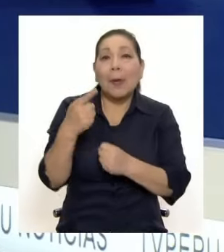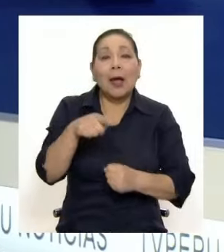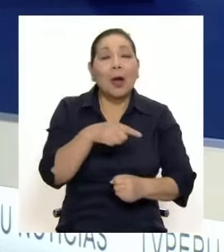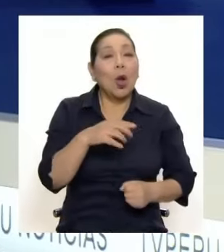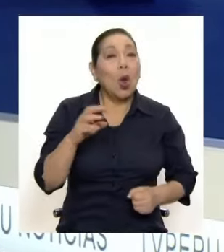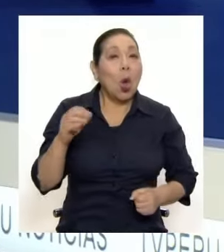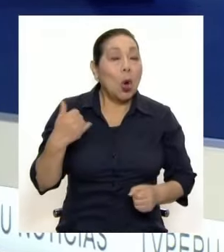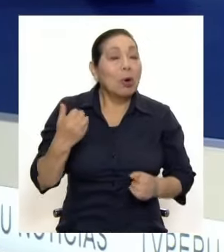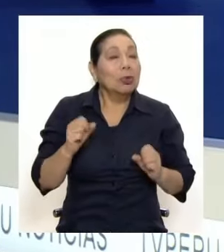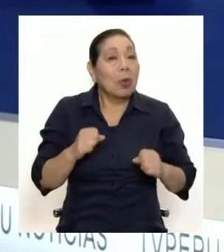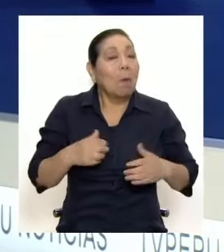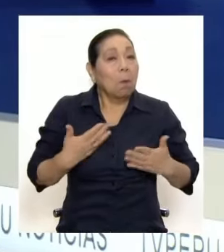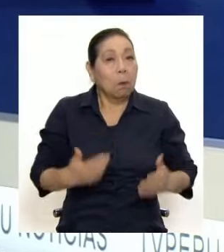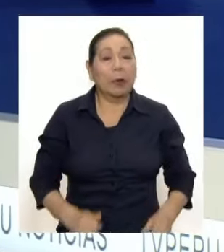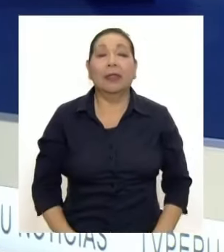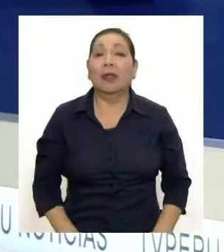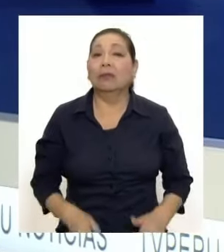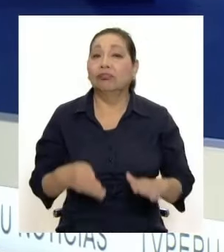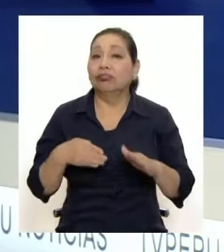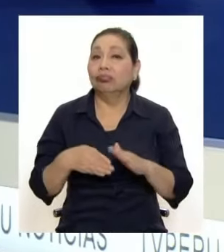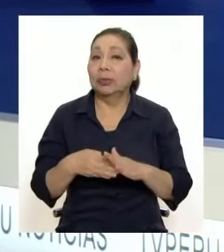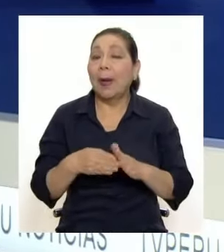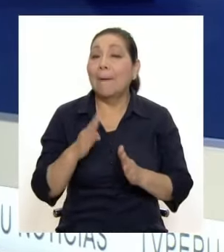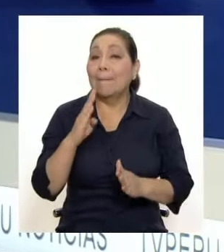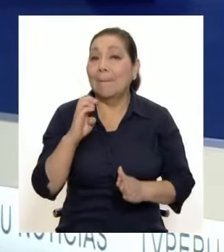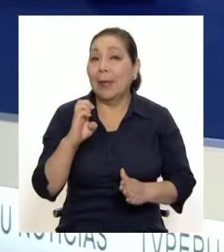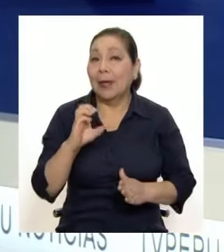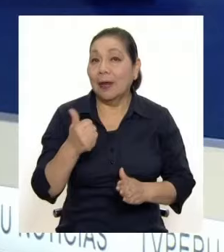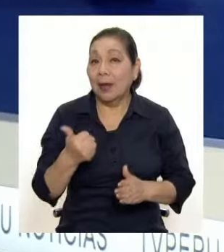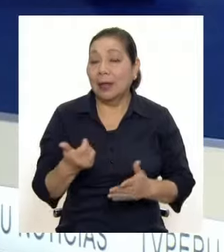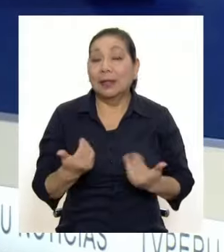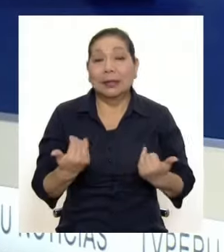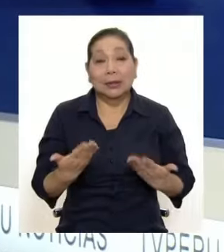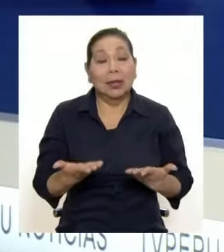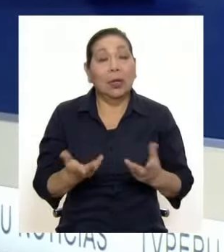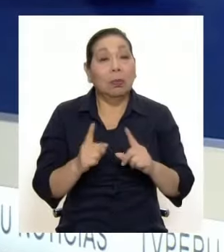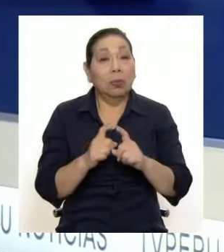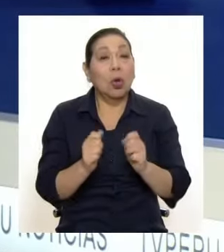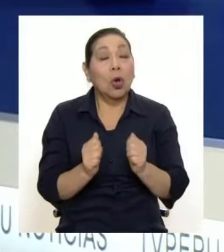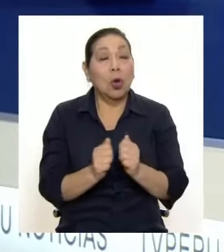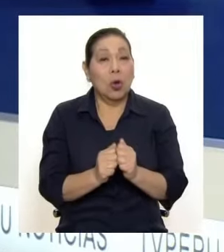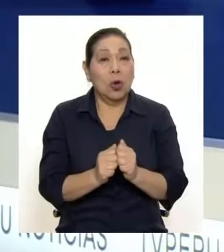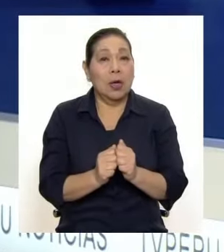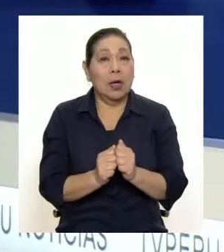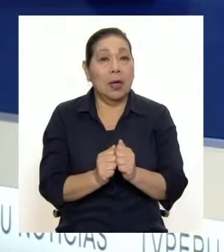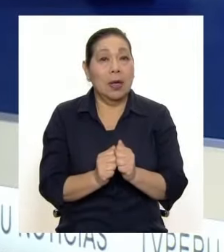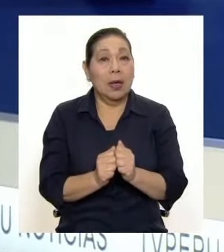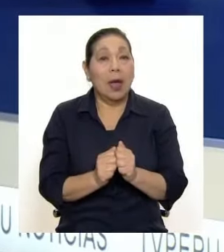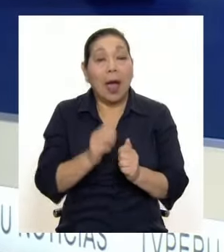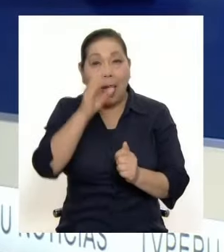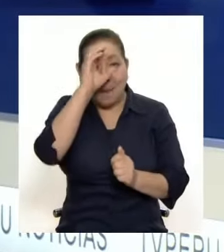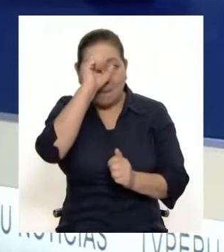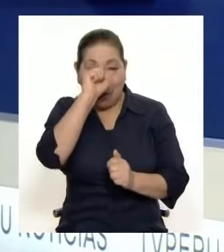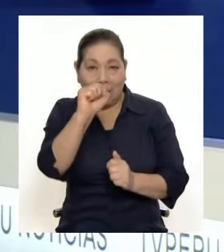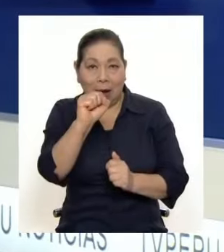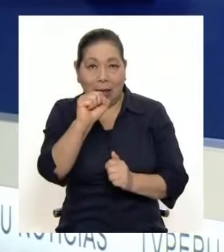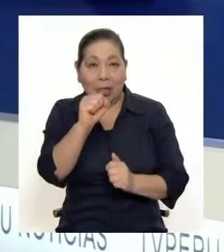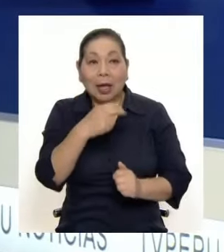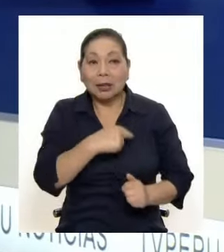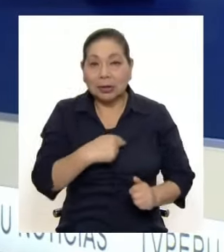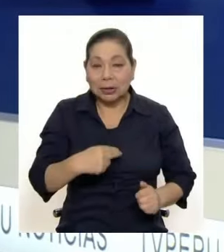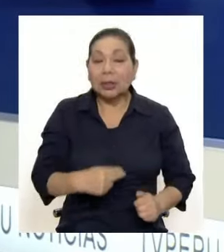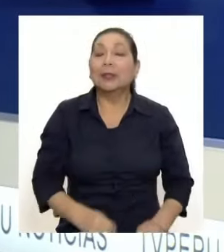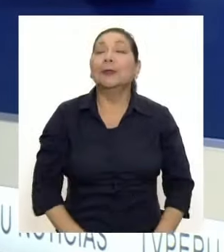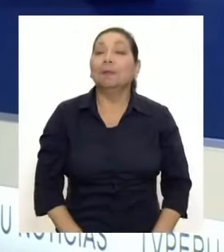jóvenes que que pueden acceder a estas becas y Y eso lo tiene que consultar con la con la embajada China y la oficina comercial